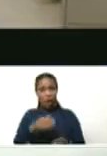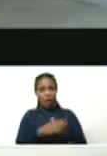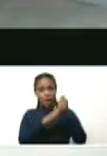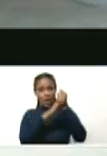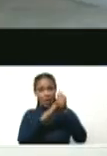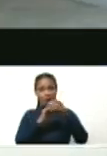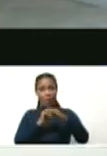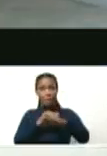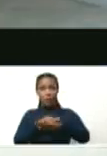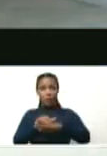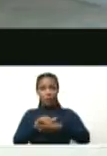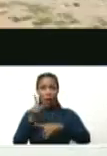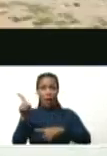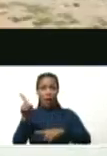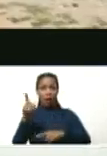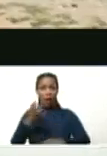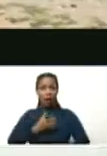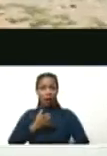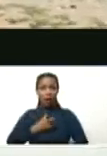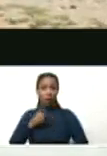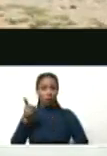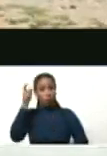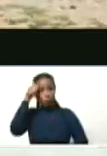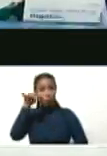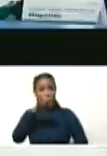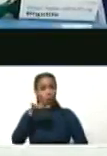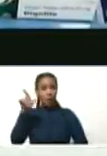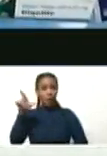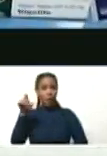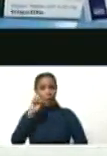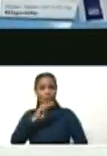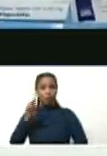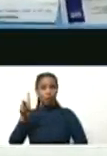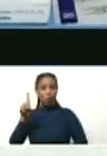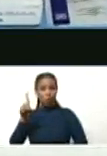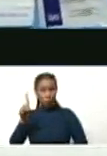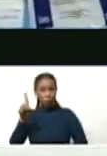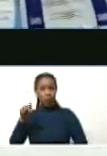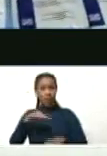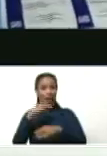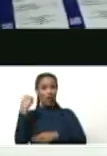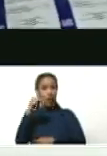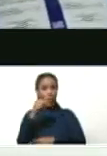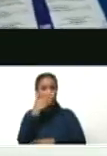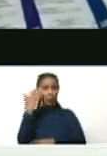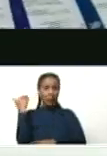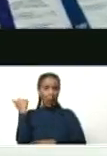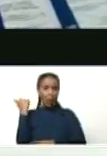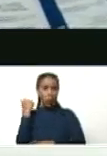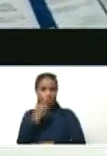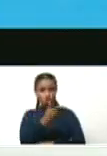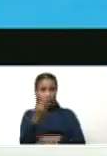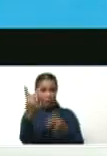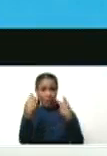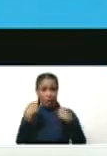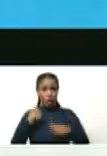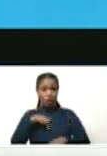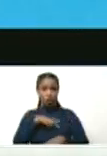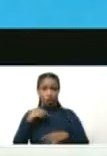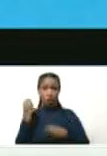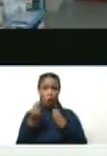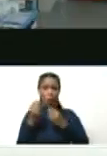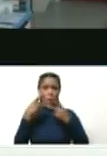Maestro de aula, ahora alcalde de su pueblo, electo en el 21 de noviembre pasado. ¿Ah? Para que ustedes vean cómo nosotros